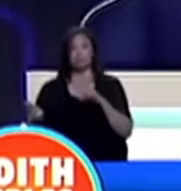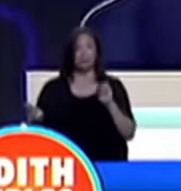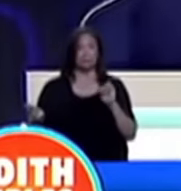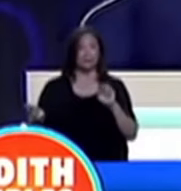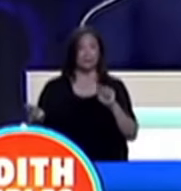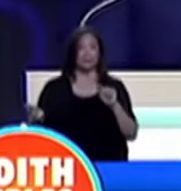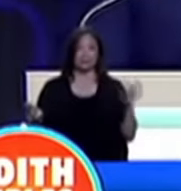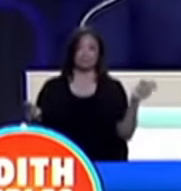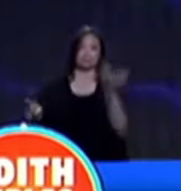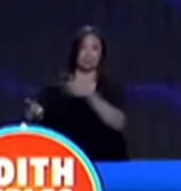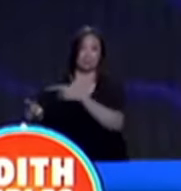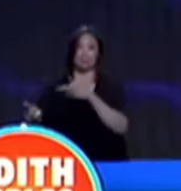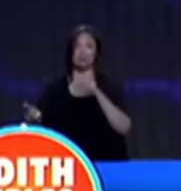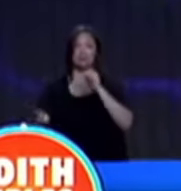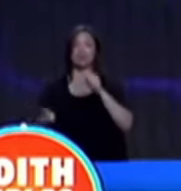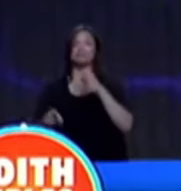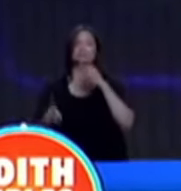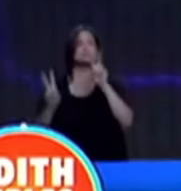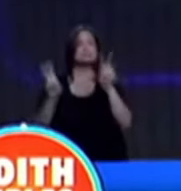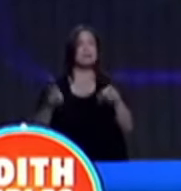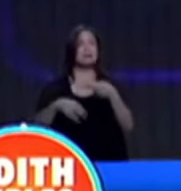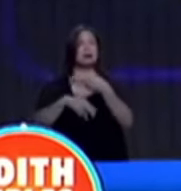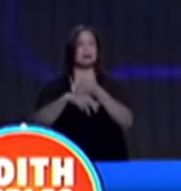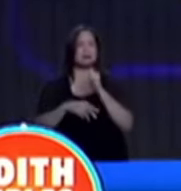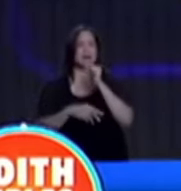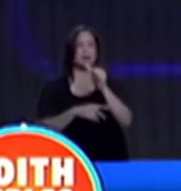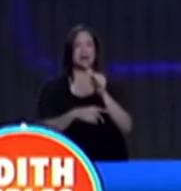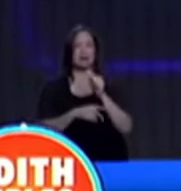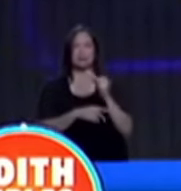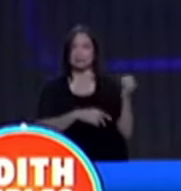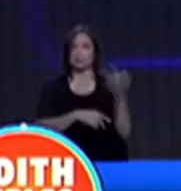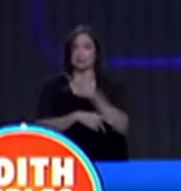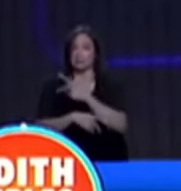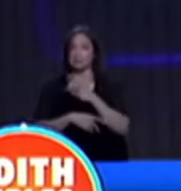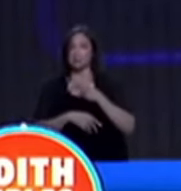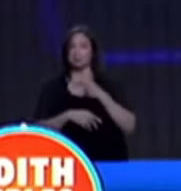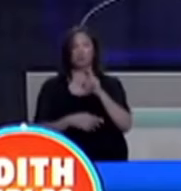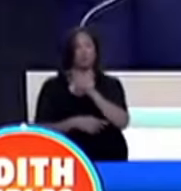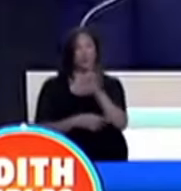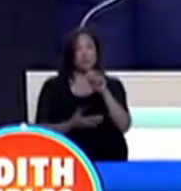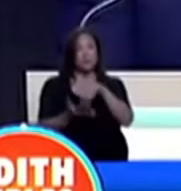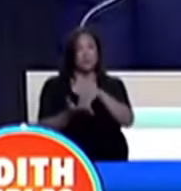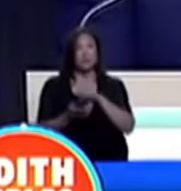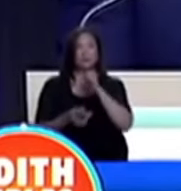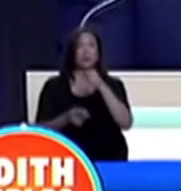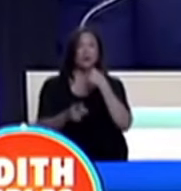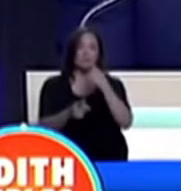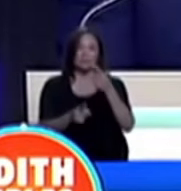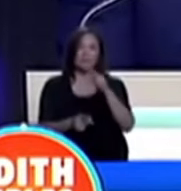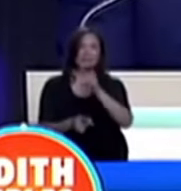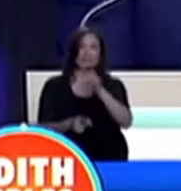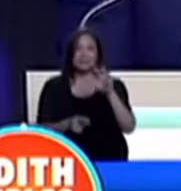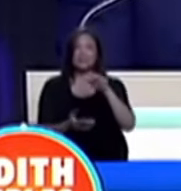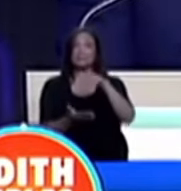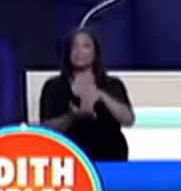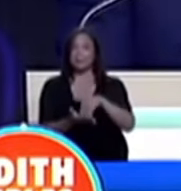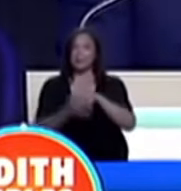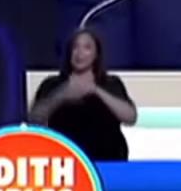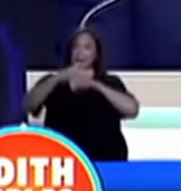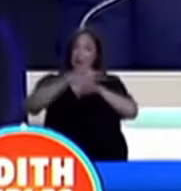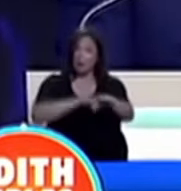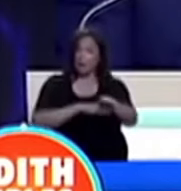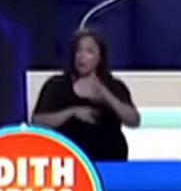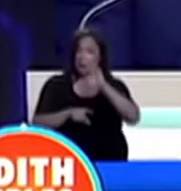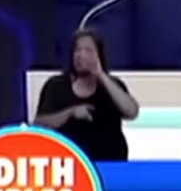supuesto, se habla de los haitianos que han regresado a su país, más de 200.000, pero no mencionan que más de 300.000